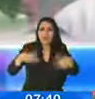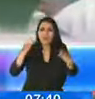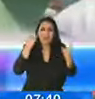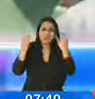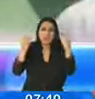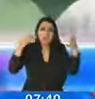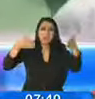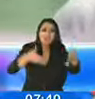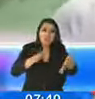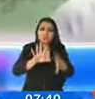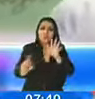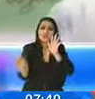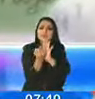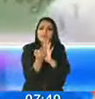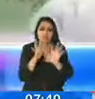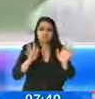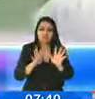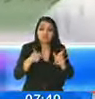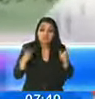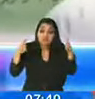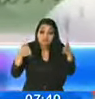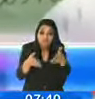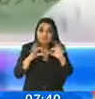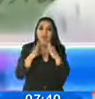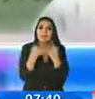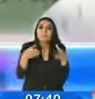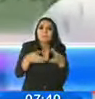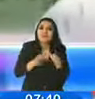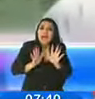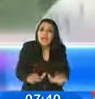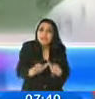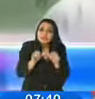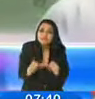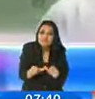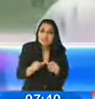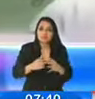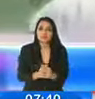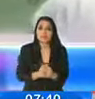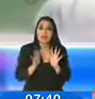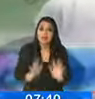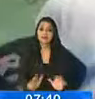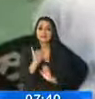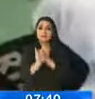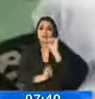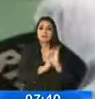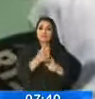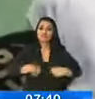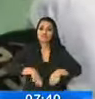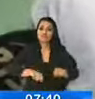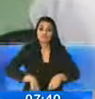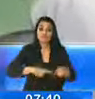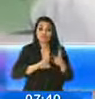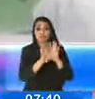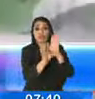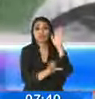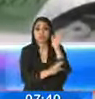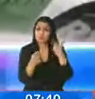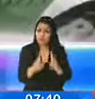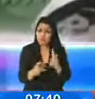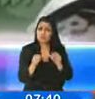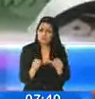enfoques, identidades, sino que se tenga en cuenta el enfoque de familia, que es el que ha asegurado los tratados internacionales, la constitución, y que también está amparado.